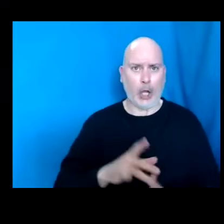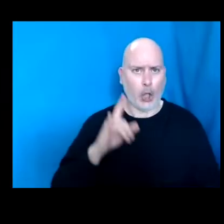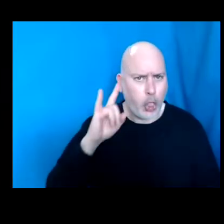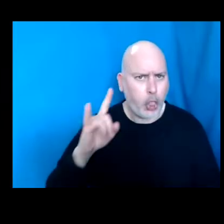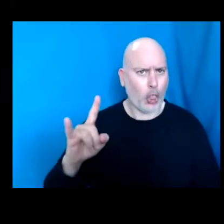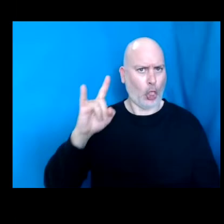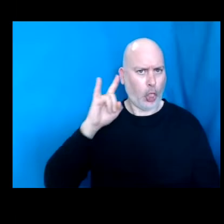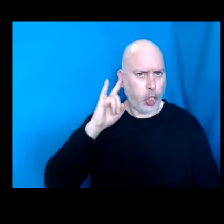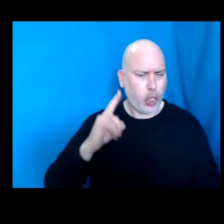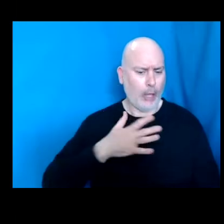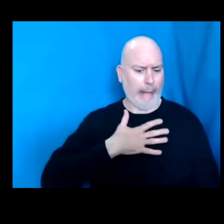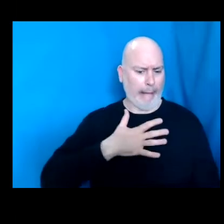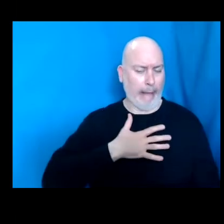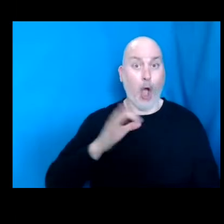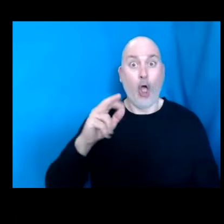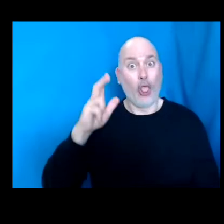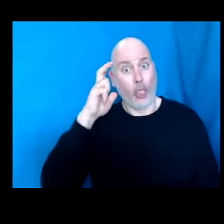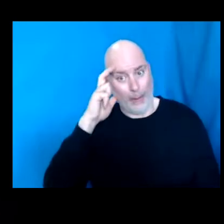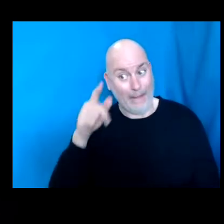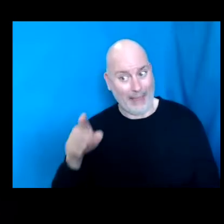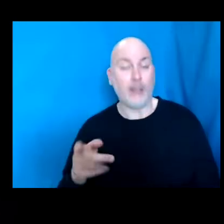durmiendo.